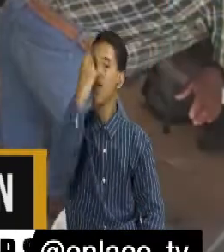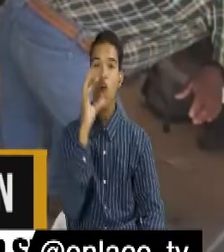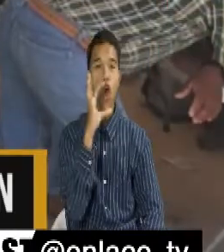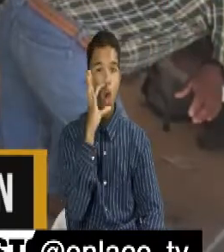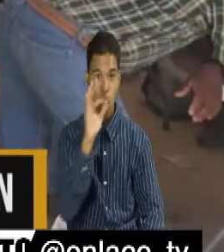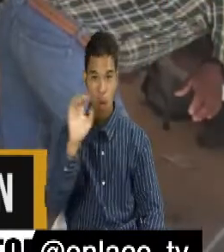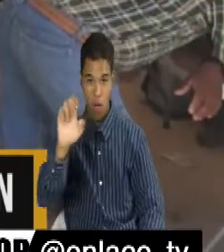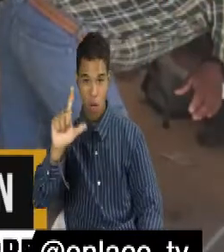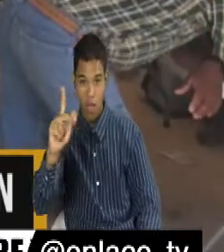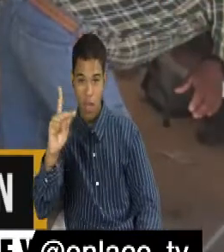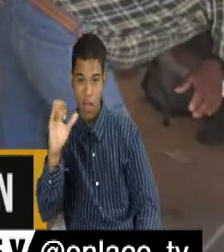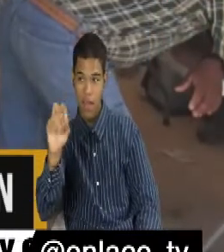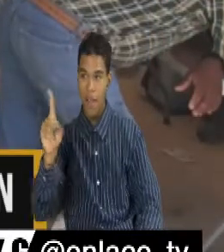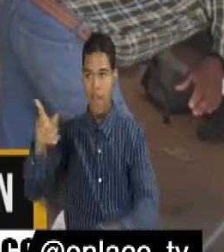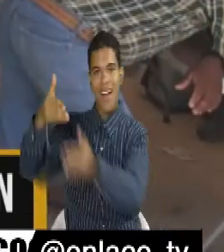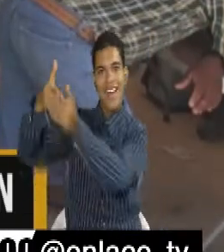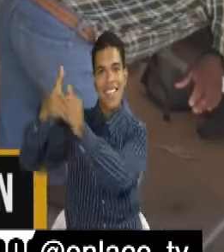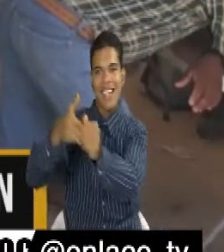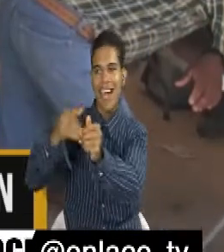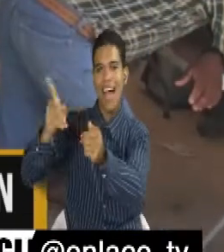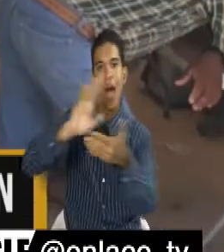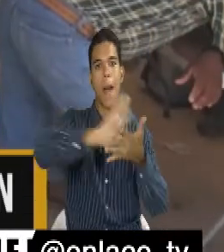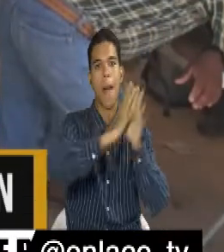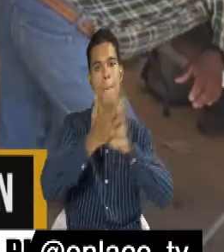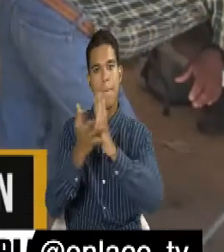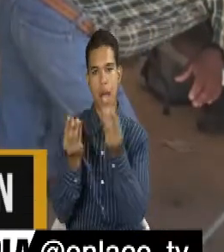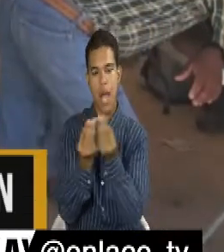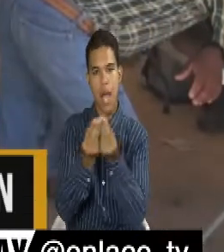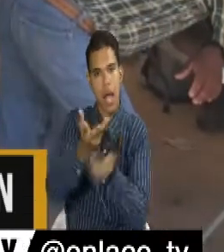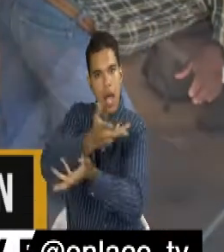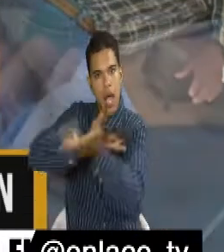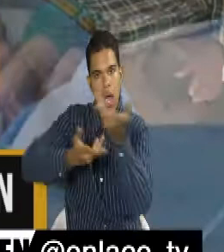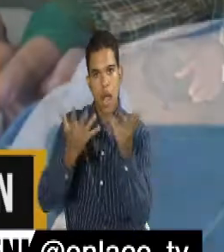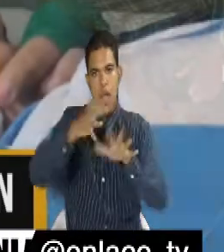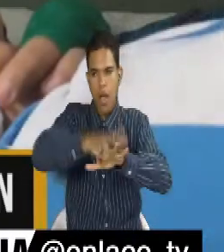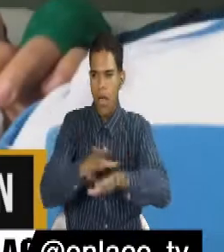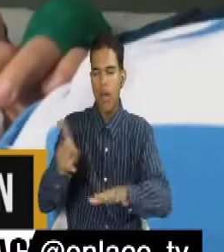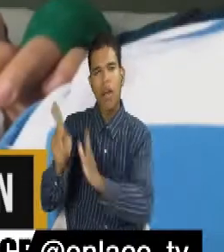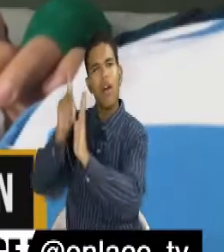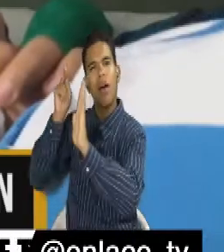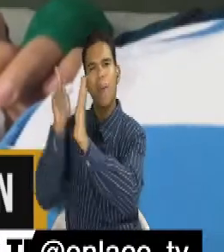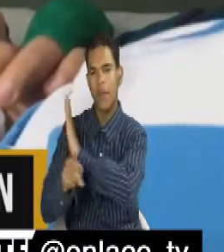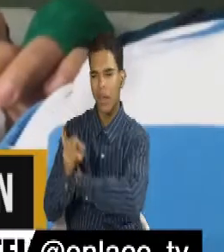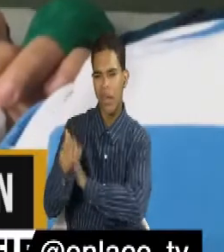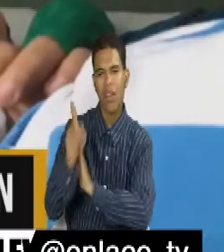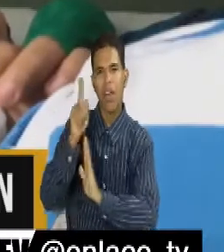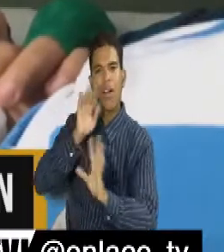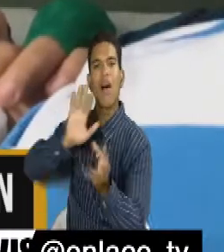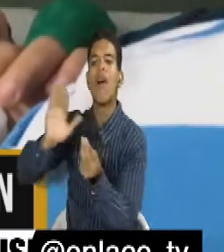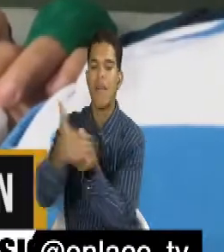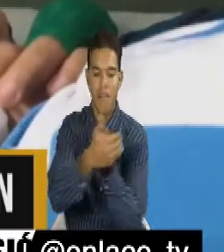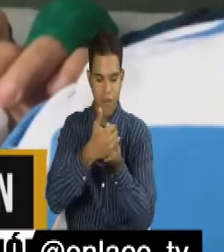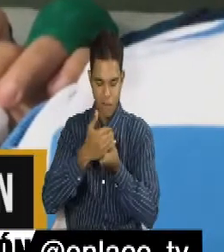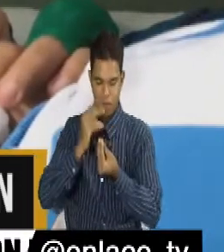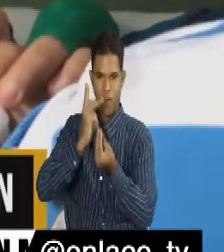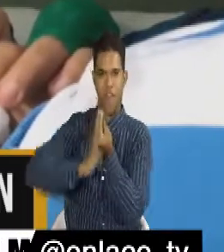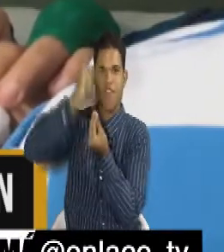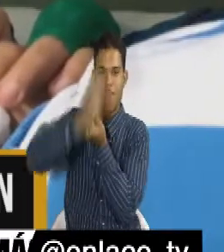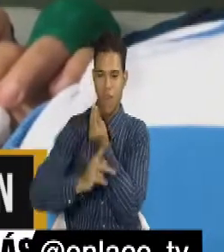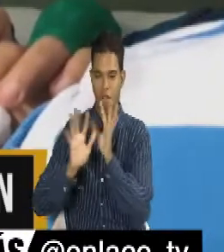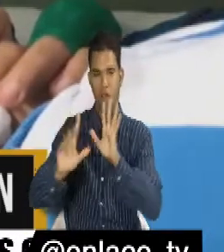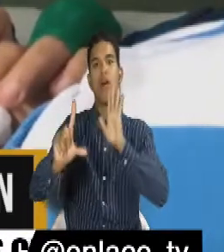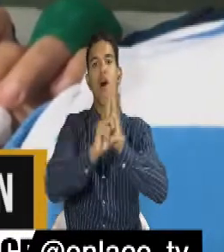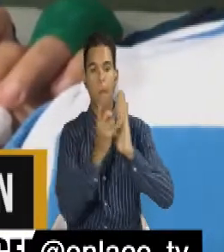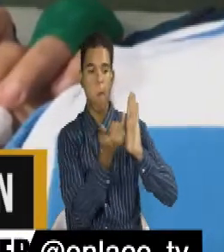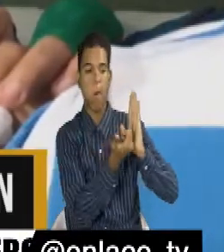de paz y convivencia, a la población víctima del conflicto armado, que es protegida mediante un programa especial enmarcado en la ley.